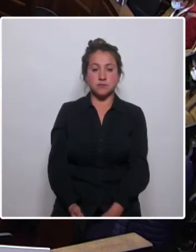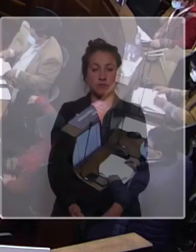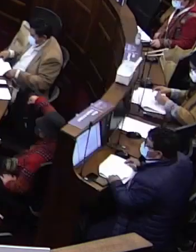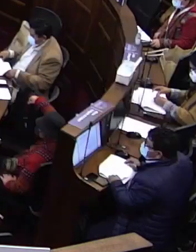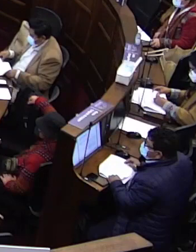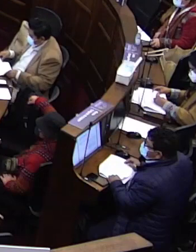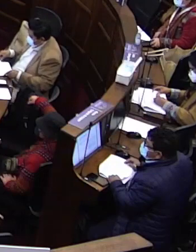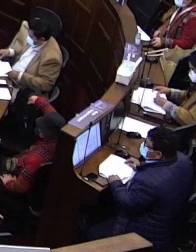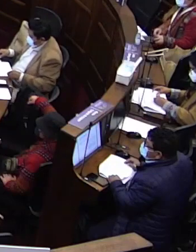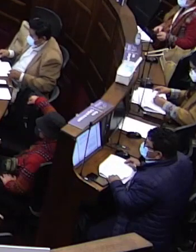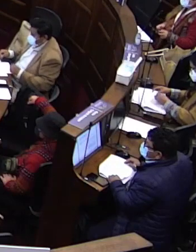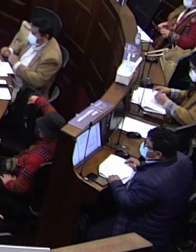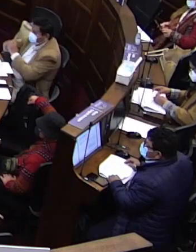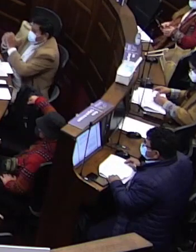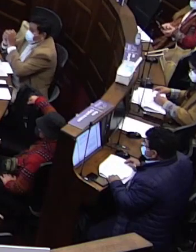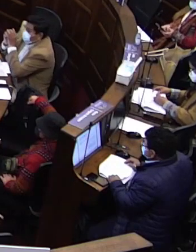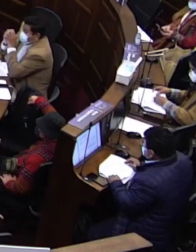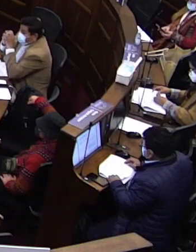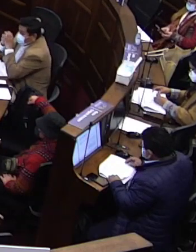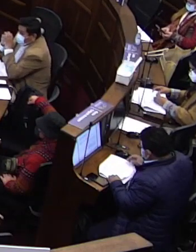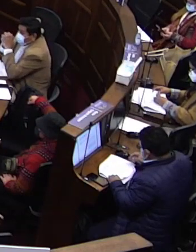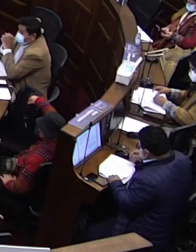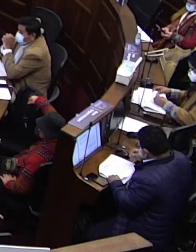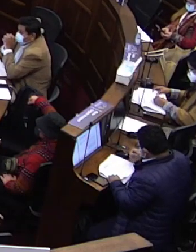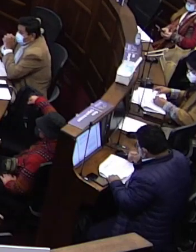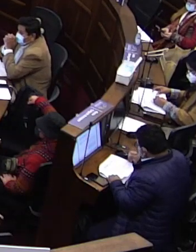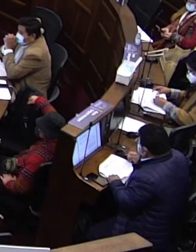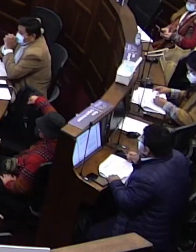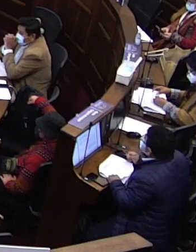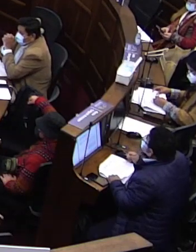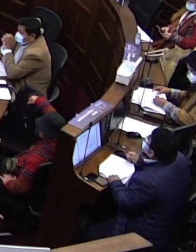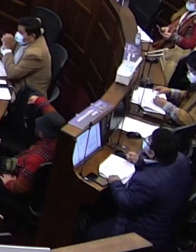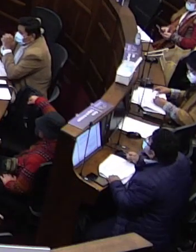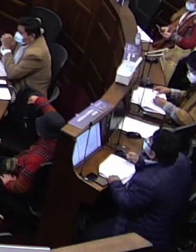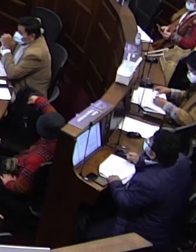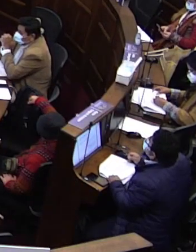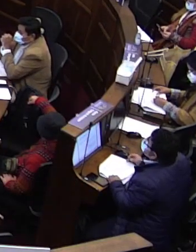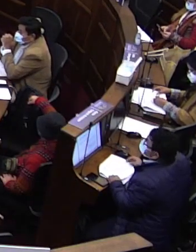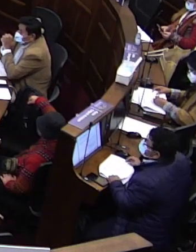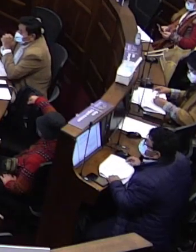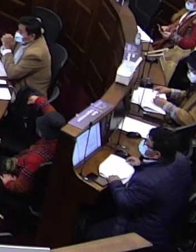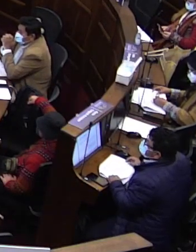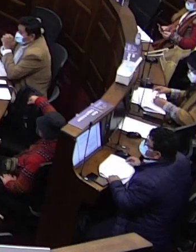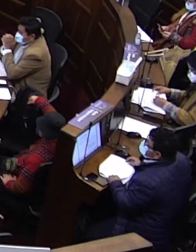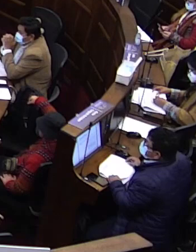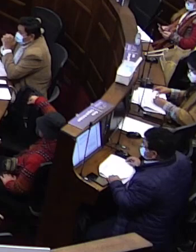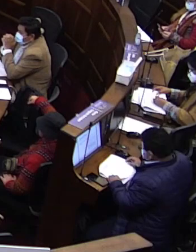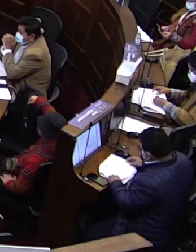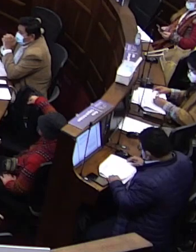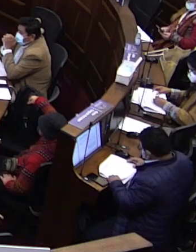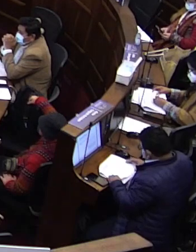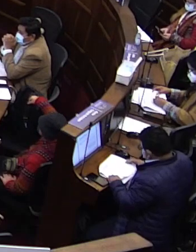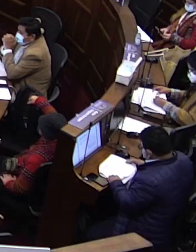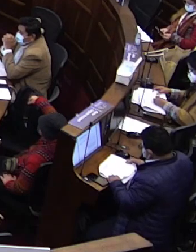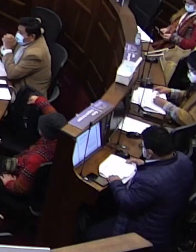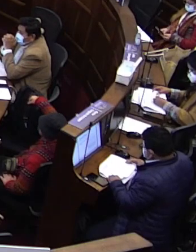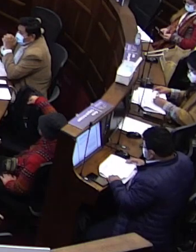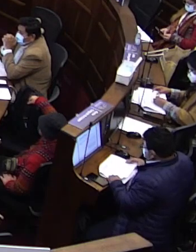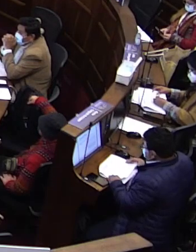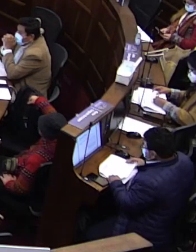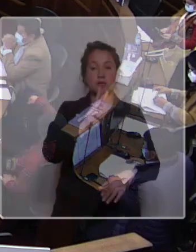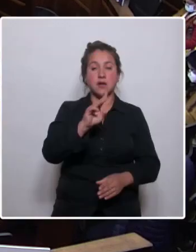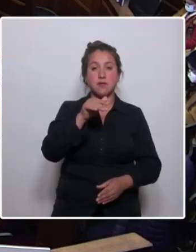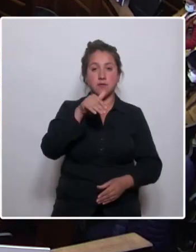Resultado de la votación, Por la afirmativa, 73